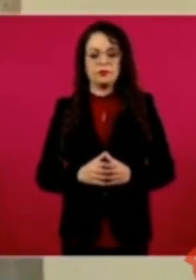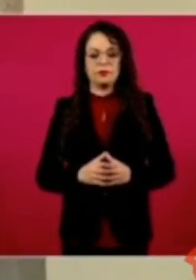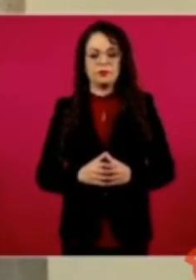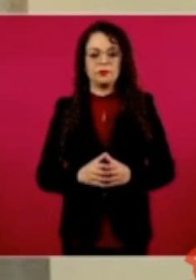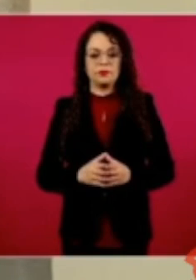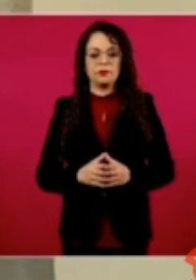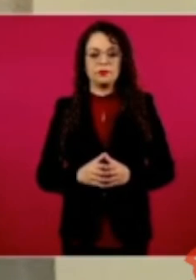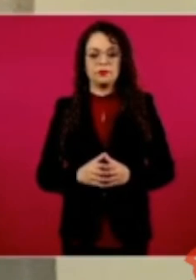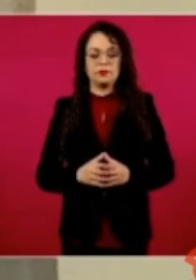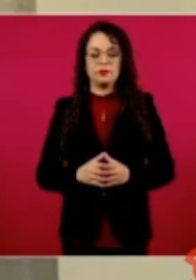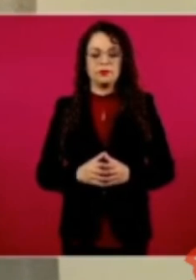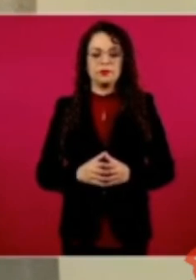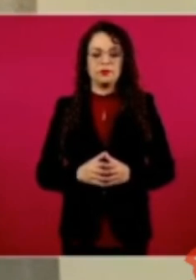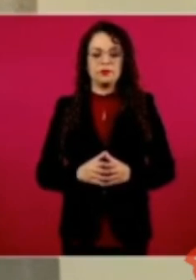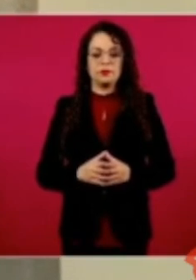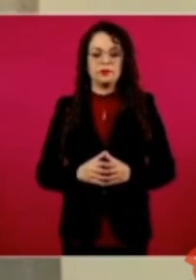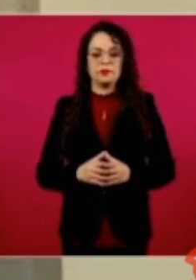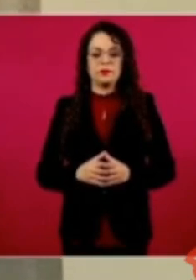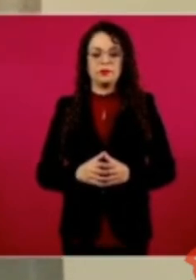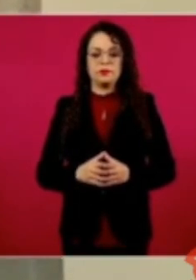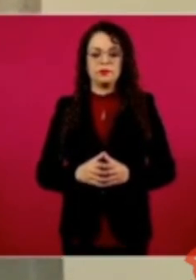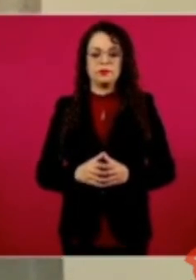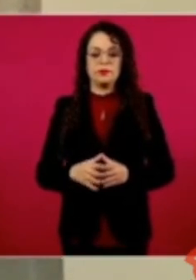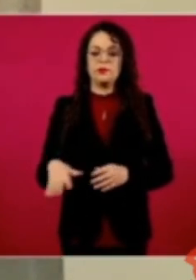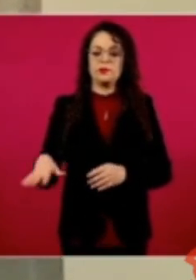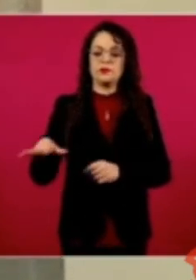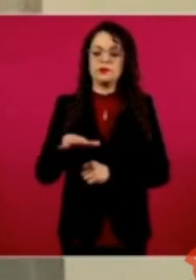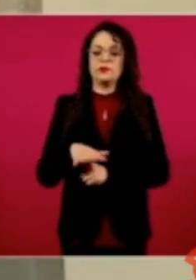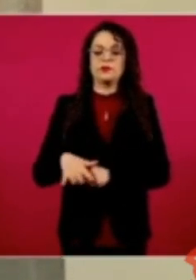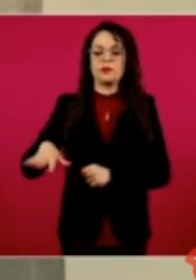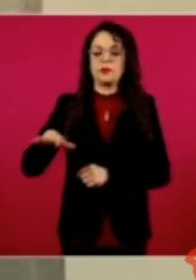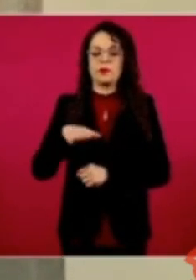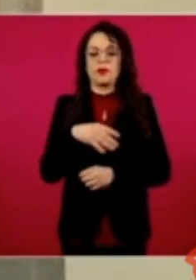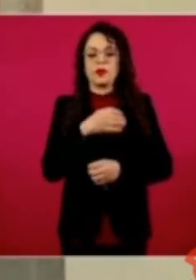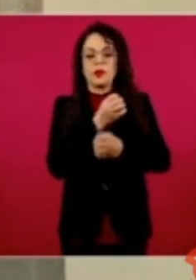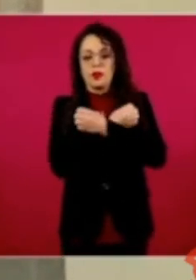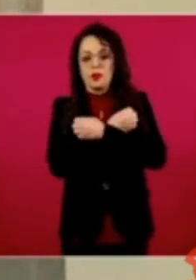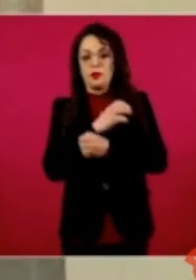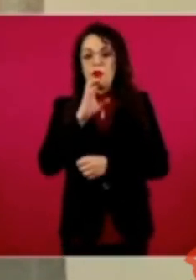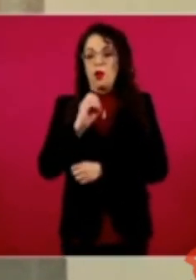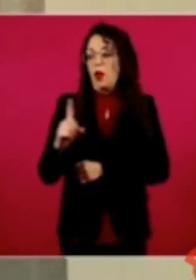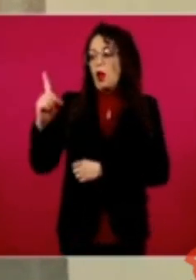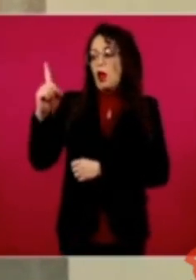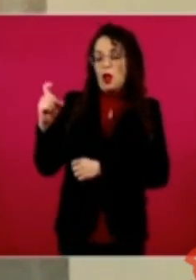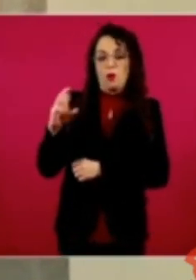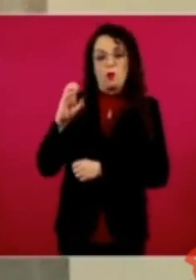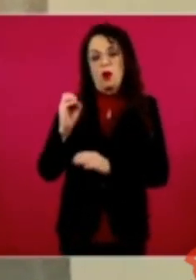Descentralización de infraestructura educativa o agua